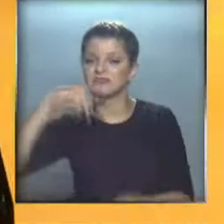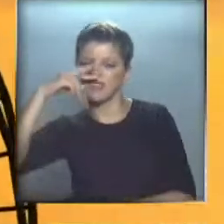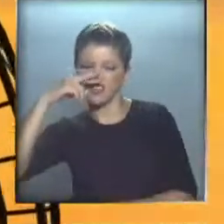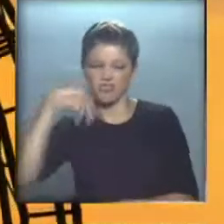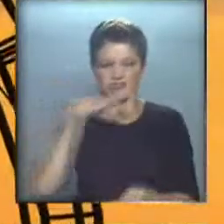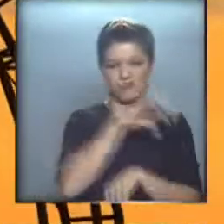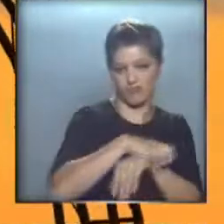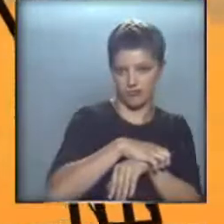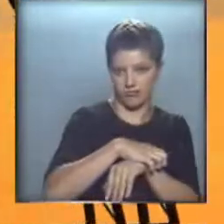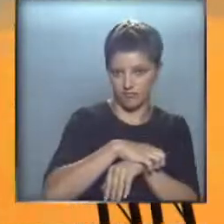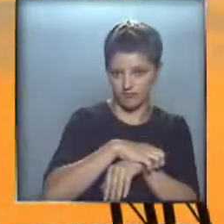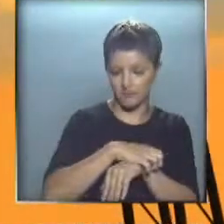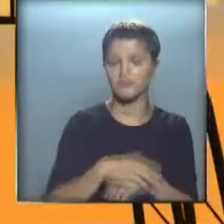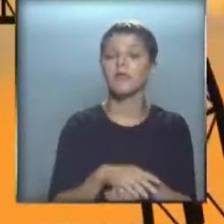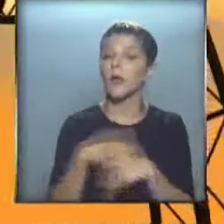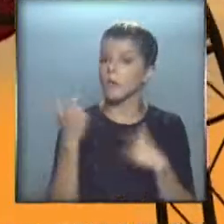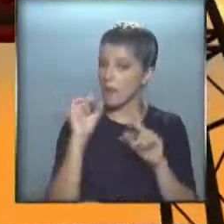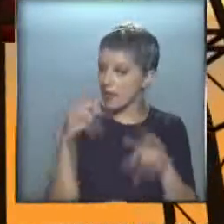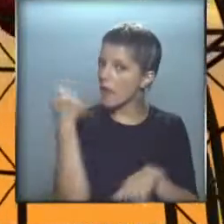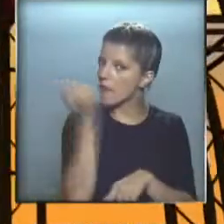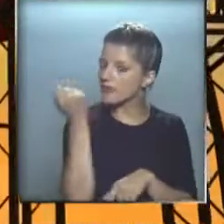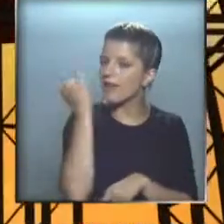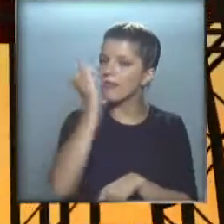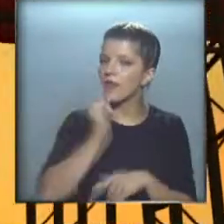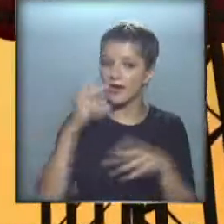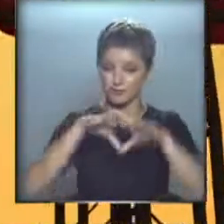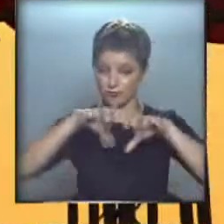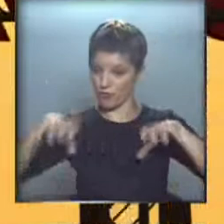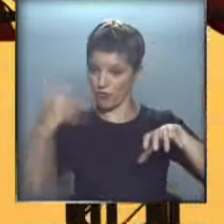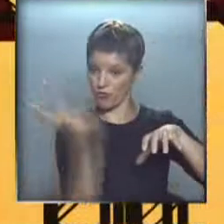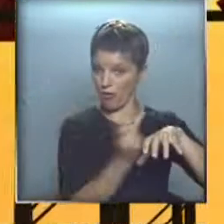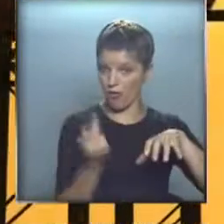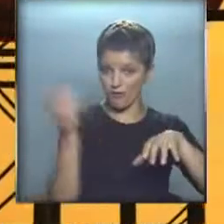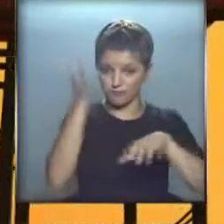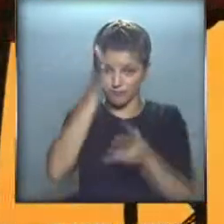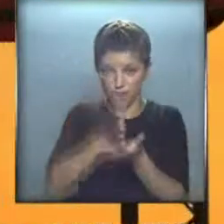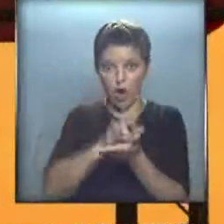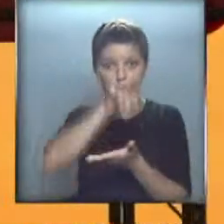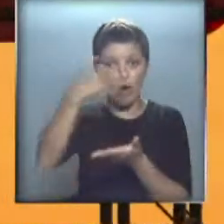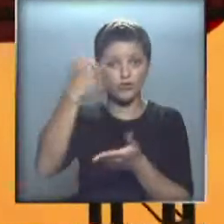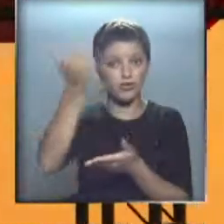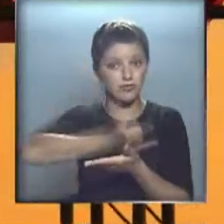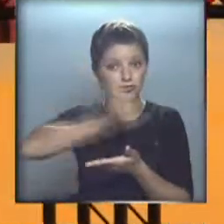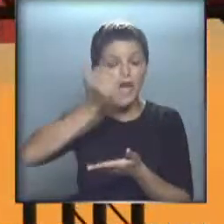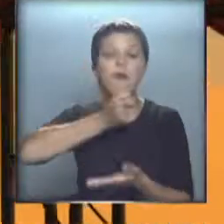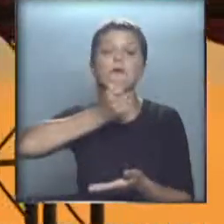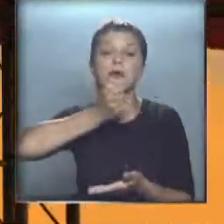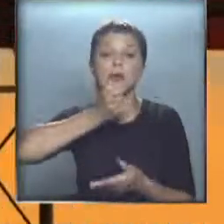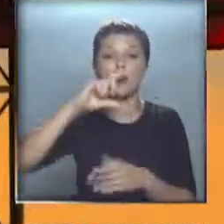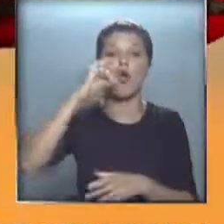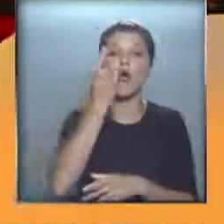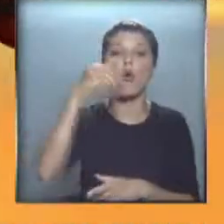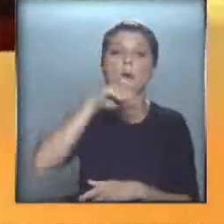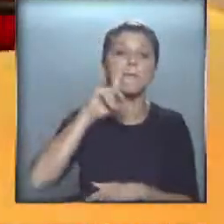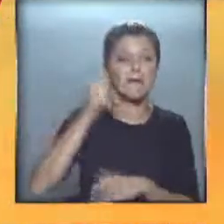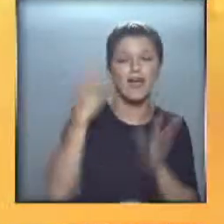grayas. Vale destacar que dentro de estos dos grupos insignia entran otros subgrupos en donde se encuentran los cumbieros, los